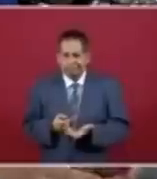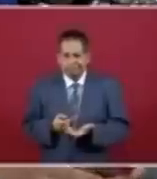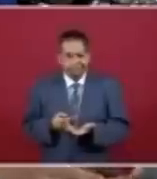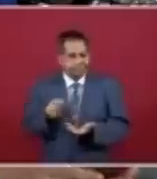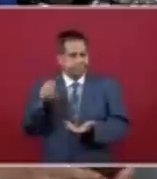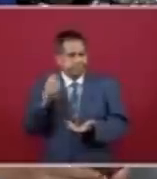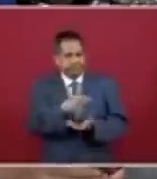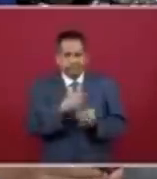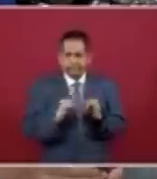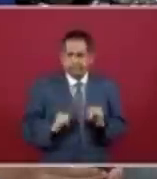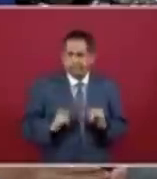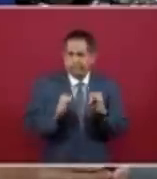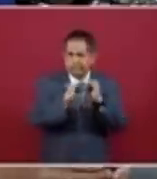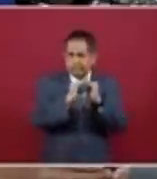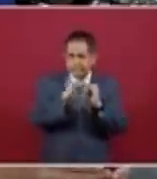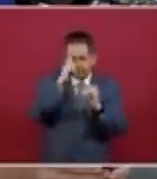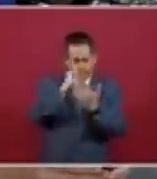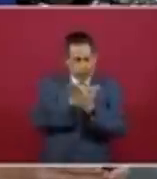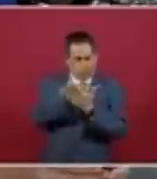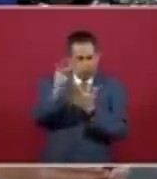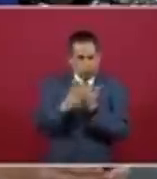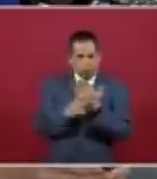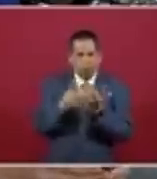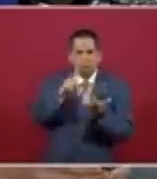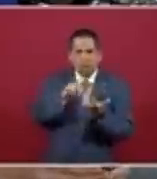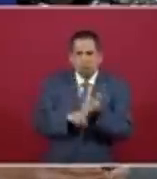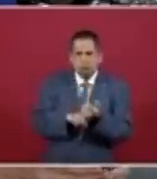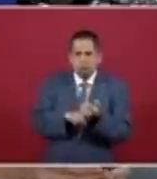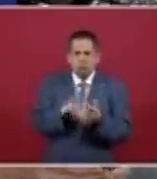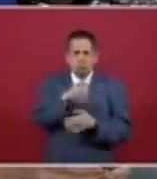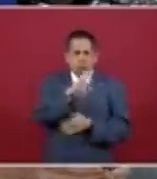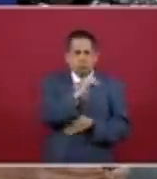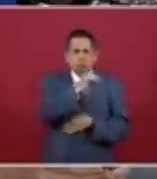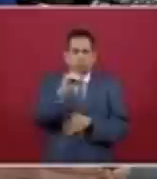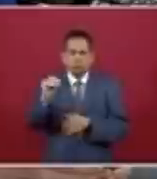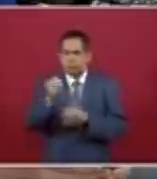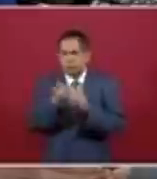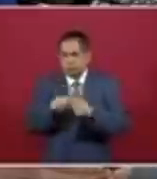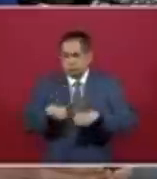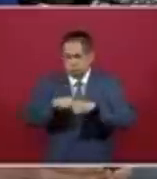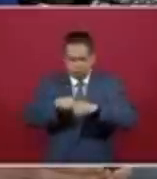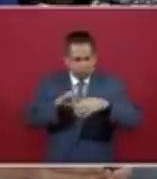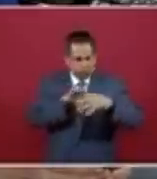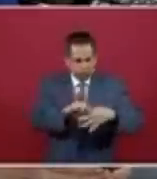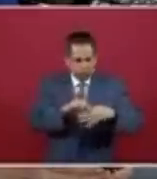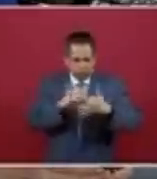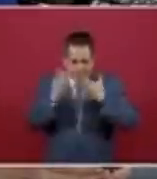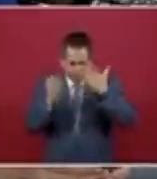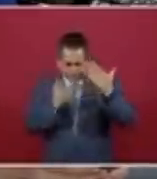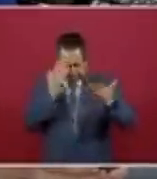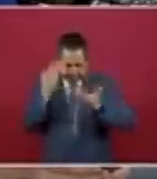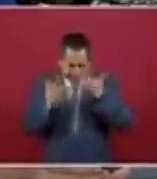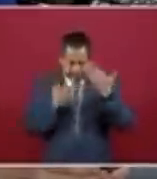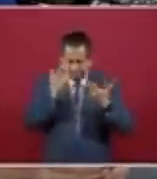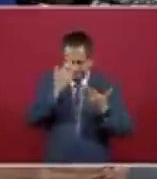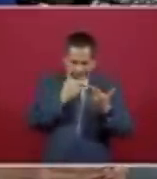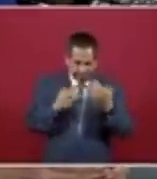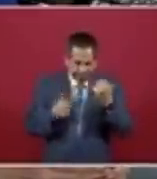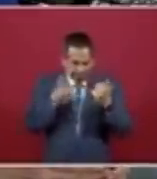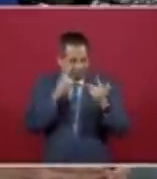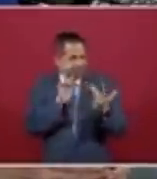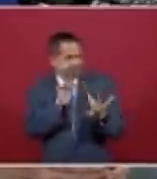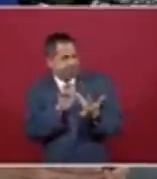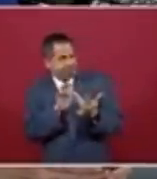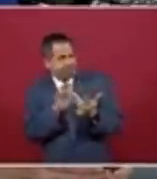Este instituto tiene un programa que se llama Coinversión Social. Lo estuvimos revisando, tuvimos algún acercamiento